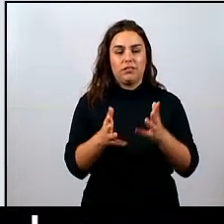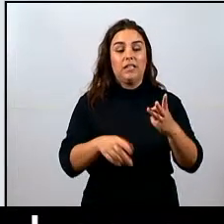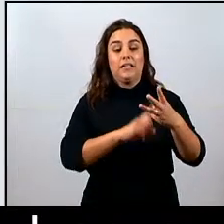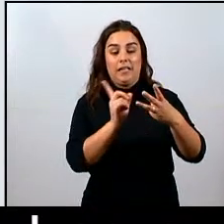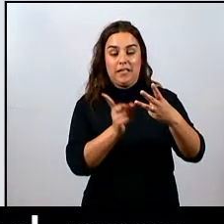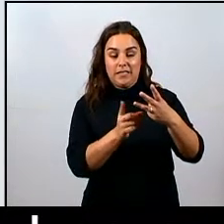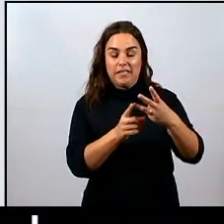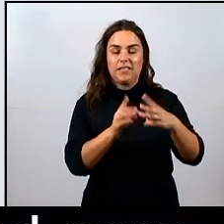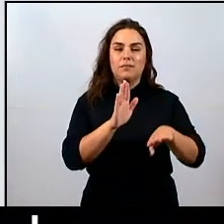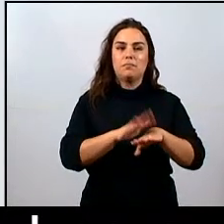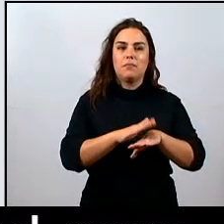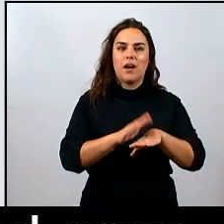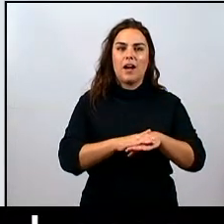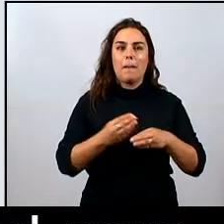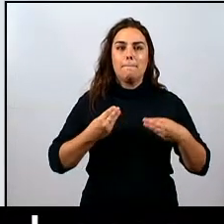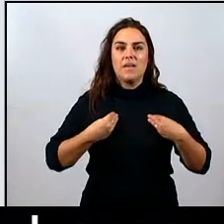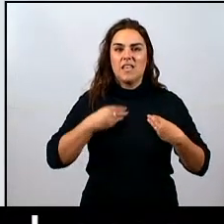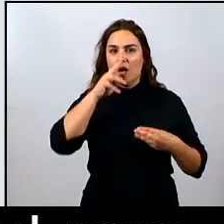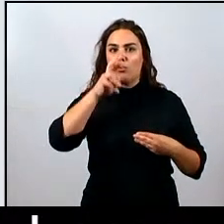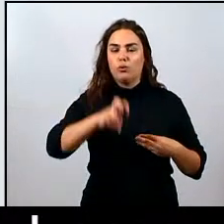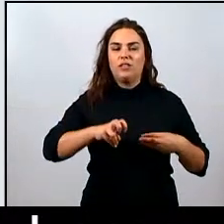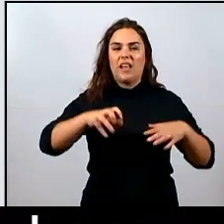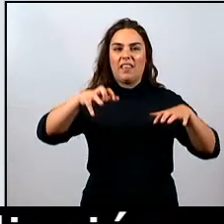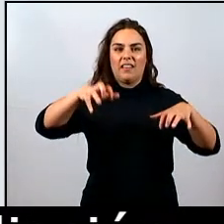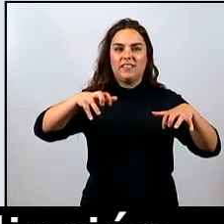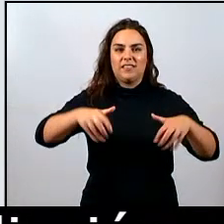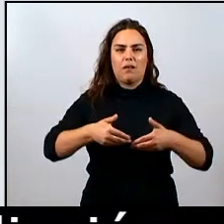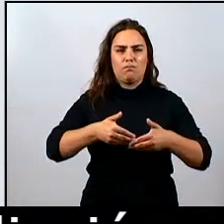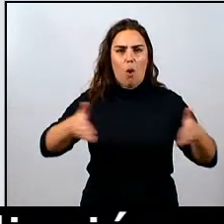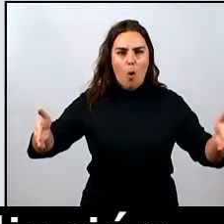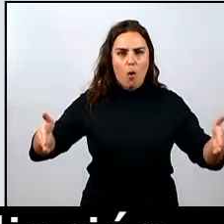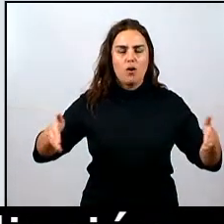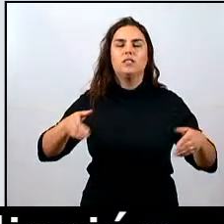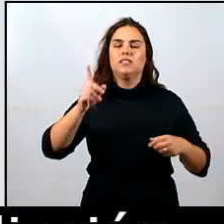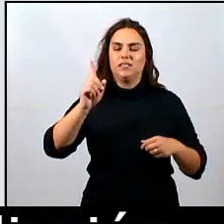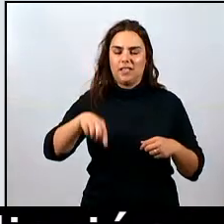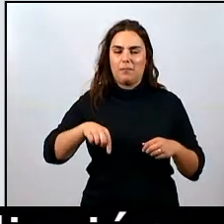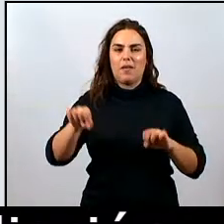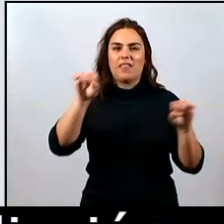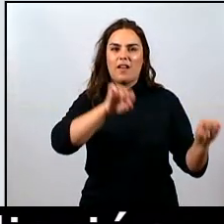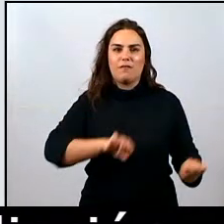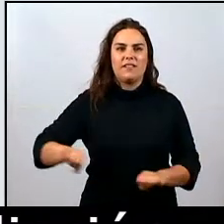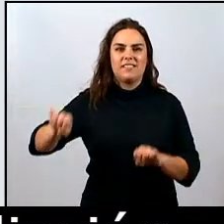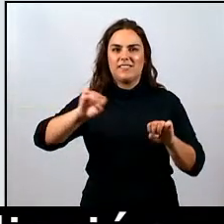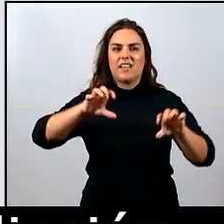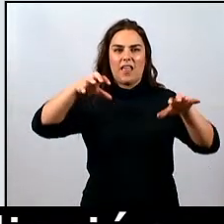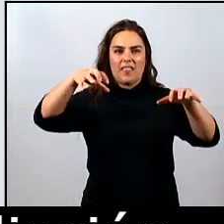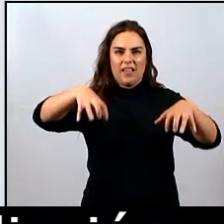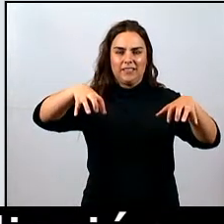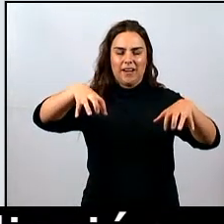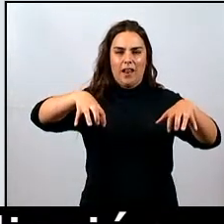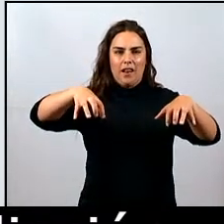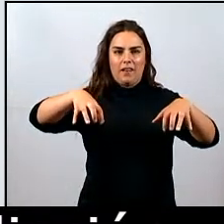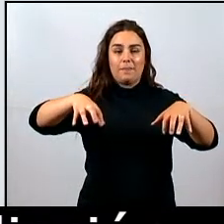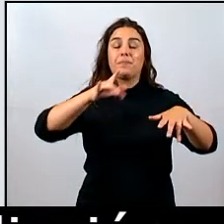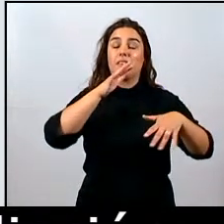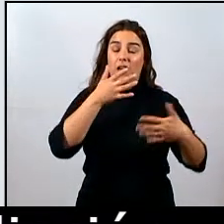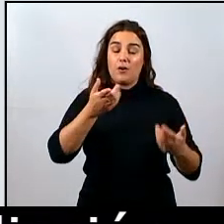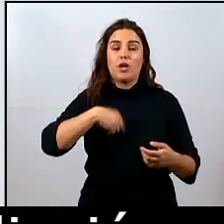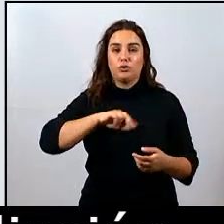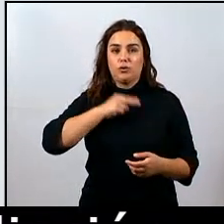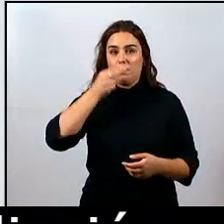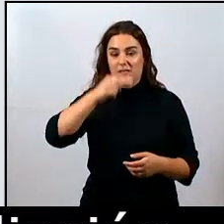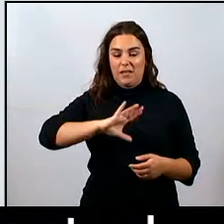la ampliación de la vida útil de las centrales nucleares y la defensa de la central nuclear de Almaraz, que vamos a poder